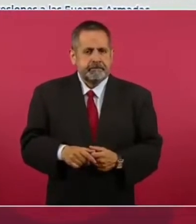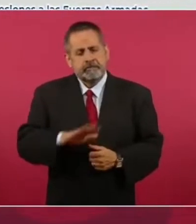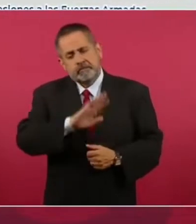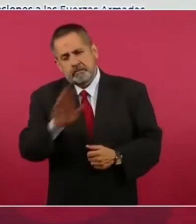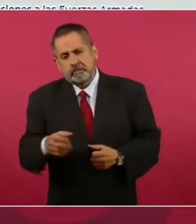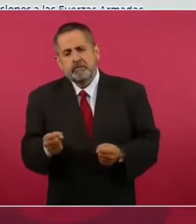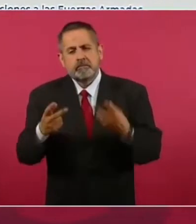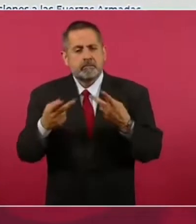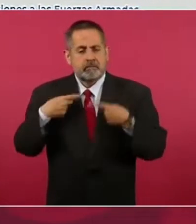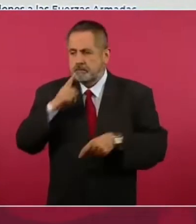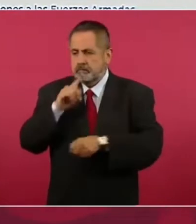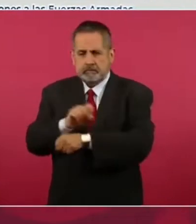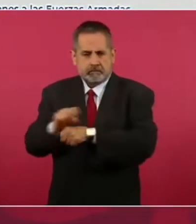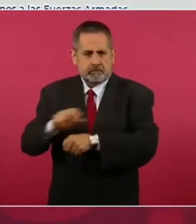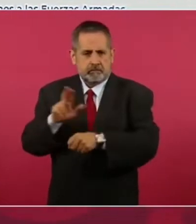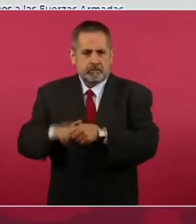fallecidos civiles